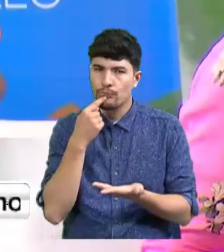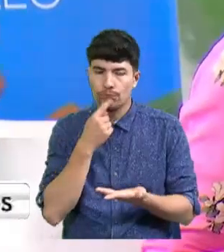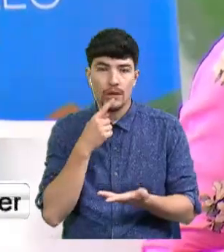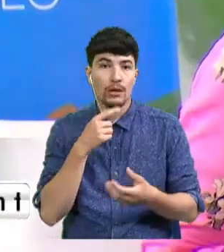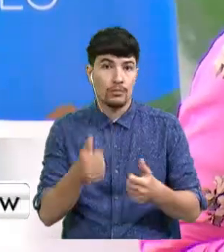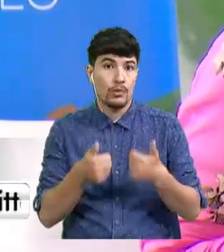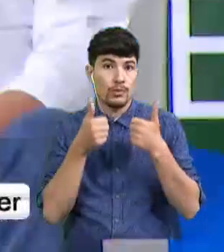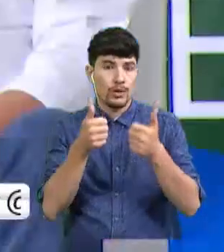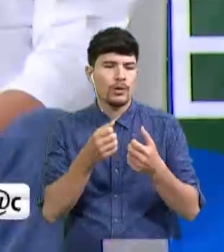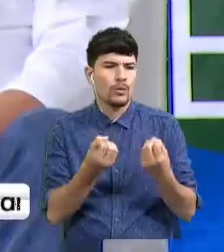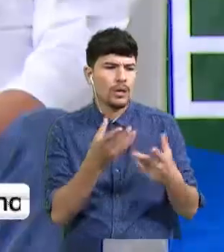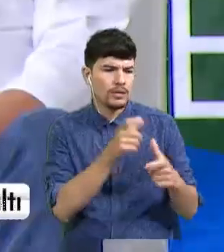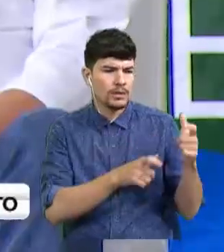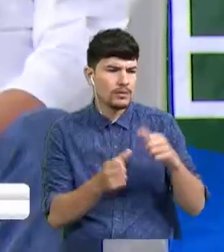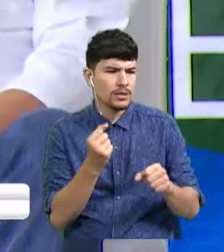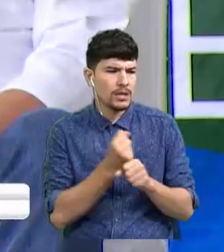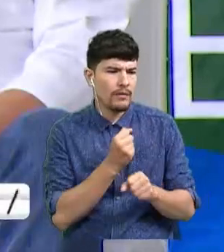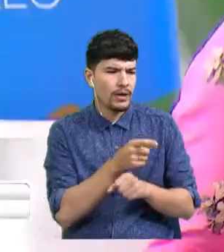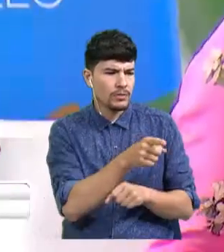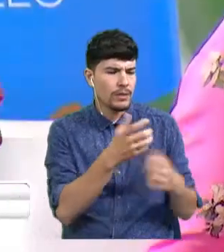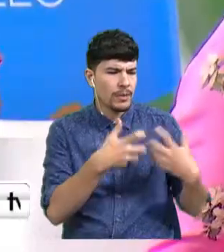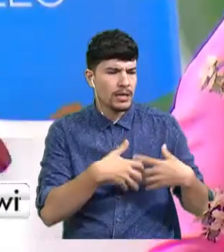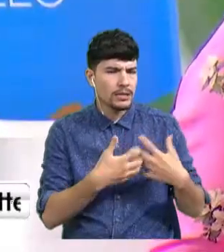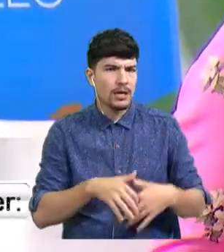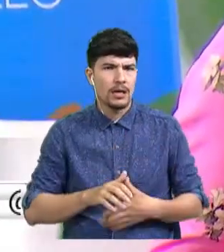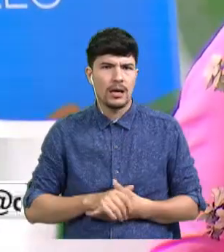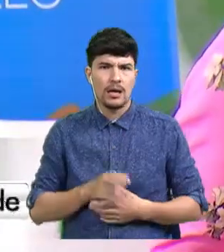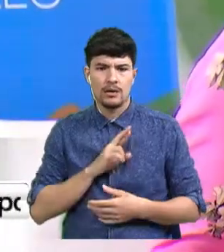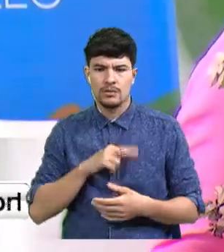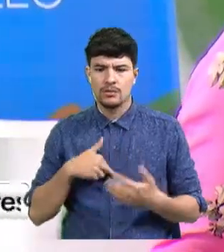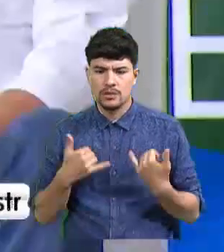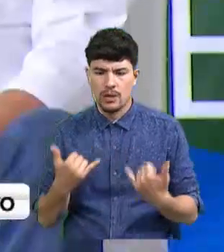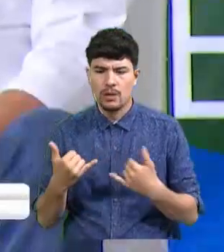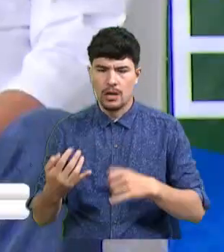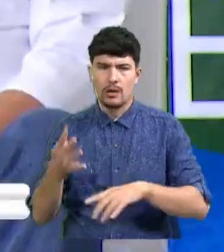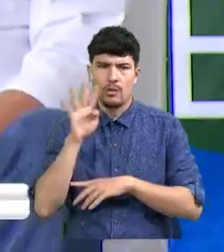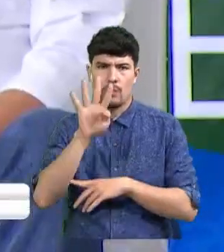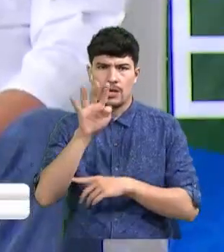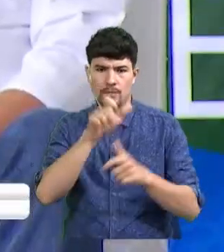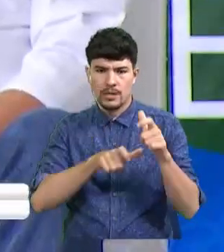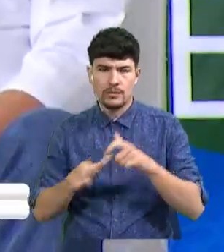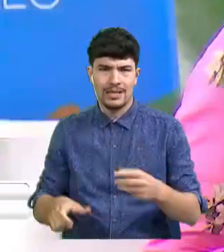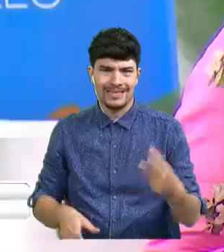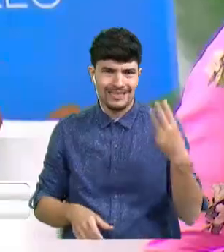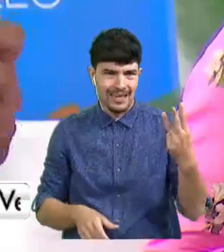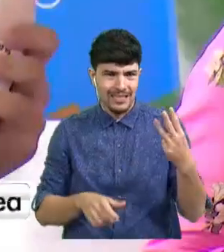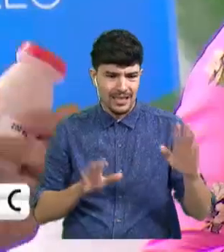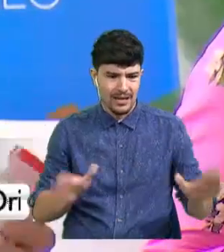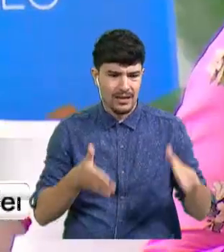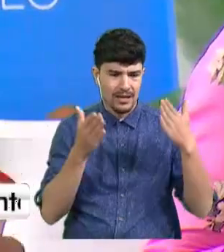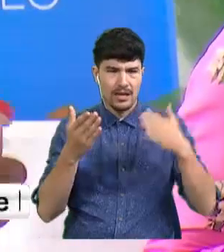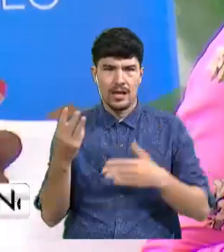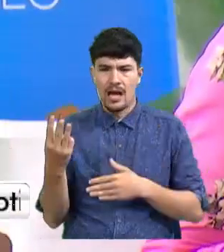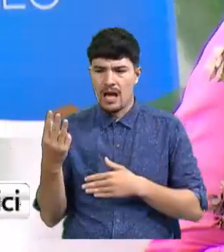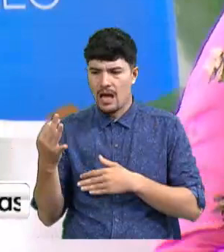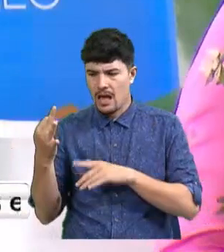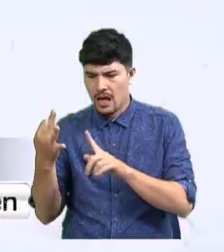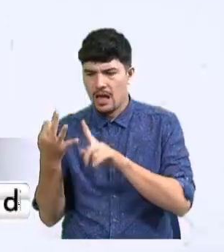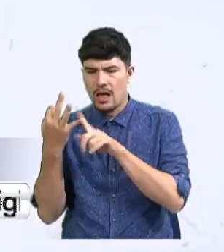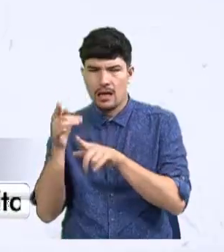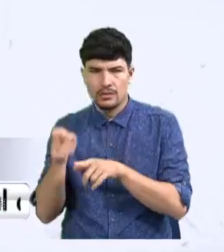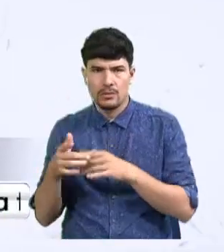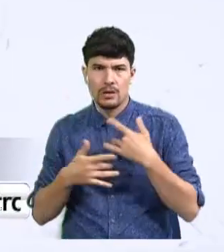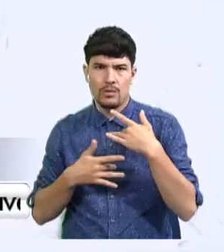y es muy bueno. ¿Cuántos empleados tienen? En este momento somos 4 personas, las 3 que pertenecemos y otra persona que nos